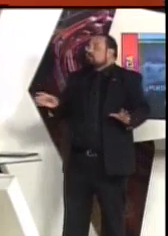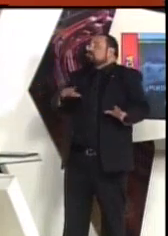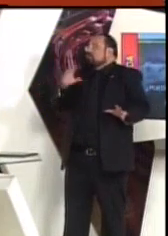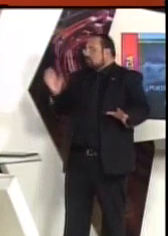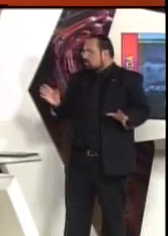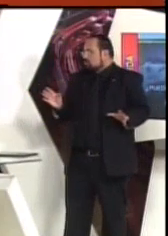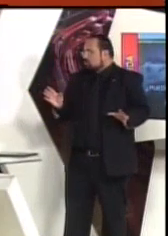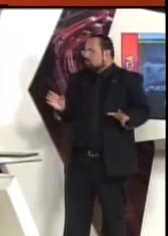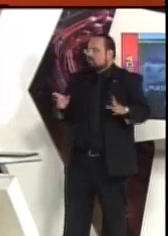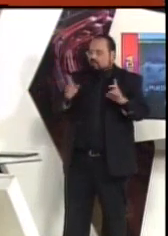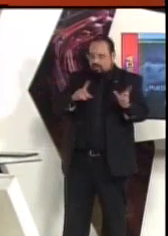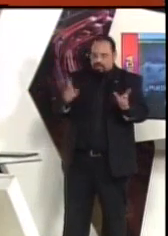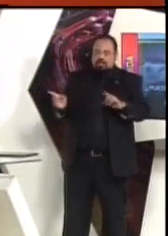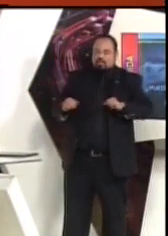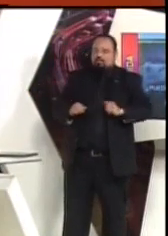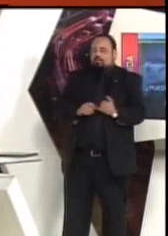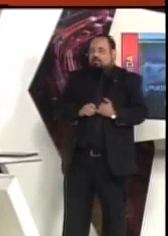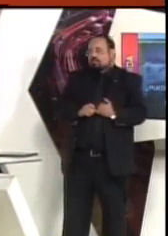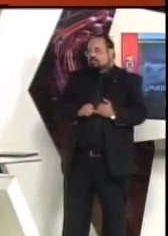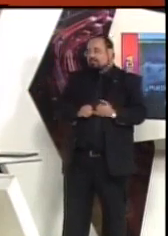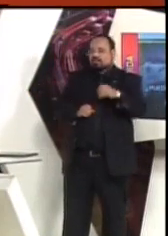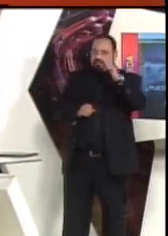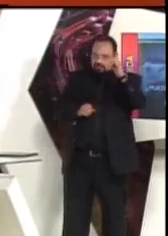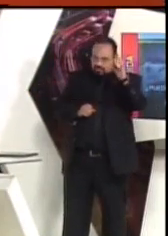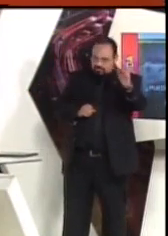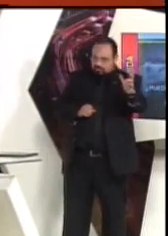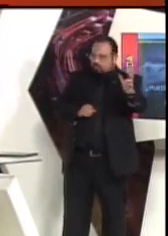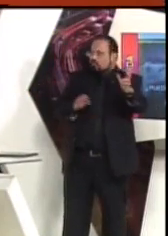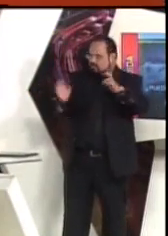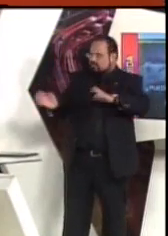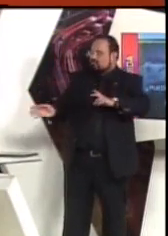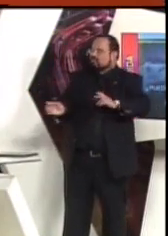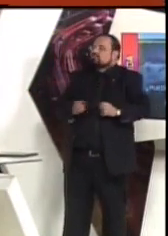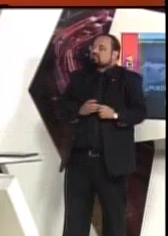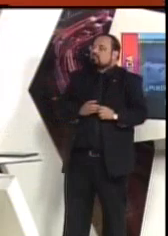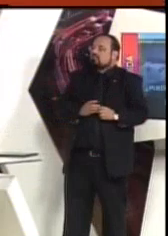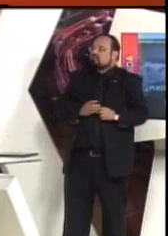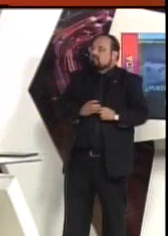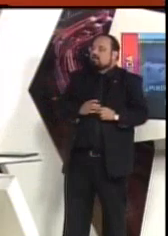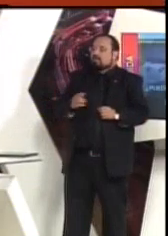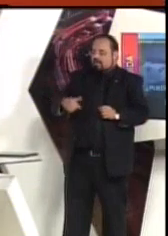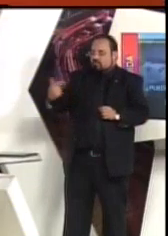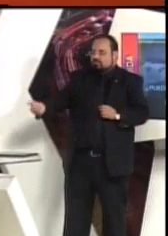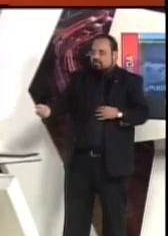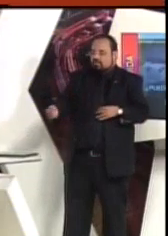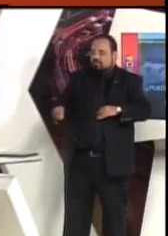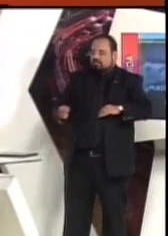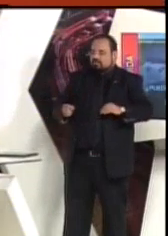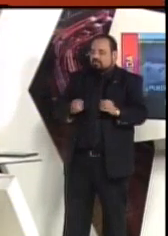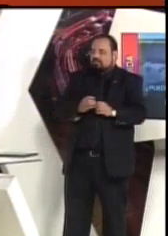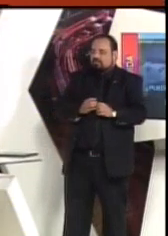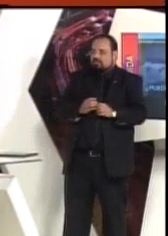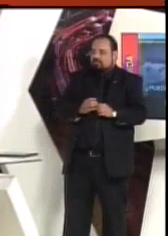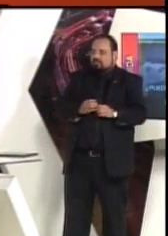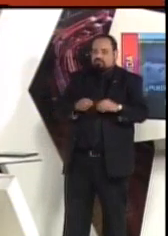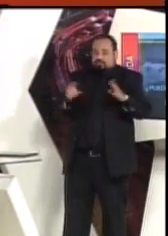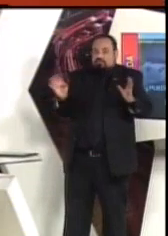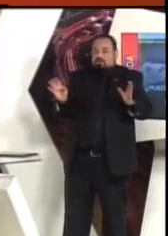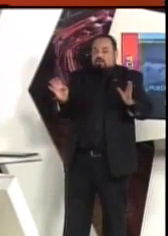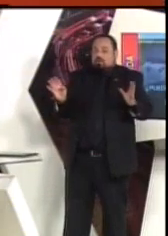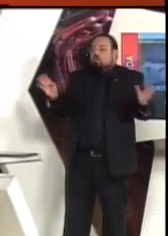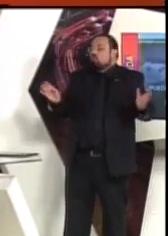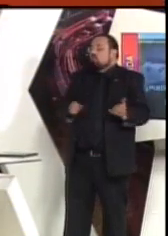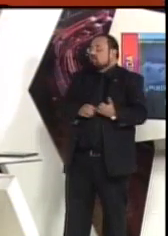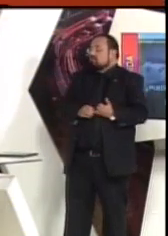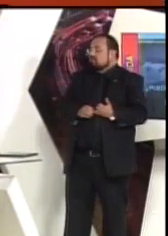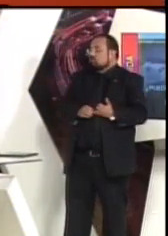quien quitas a un toque de queda que pueda iniciar desde las 21 horas a las 6 de la mañana en los siguientes en los siguientes días entonces